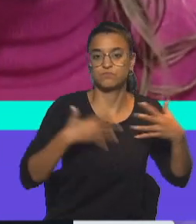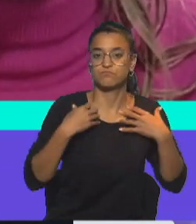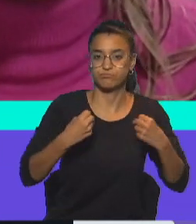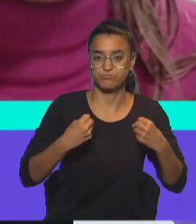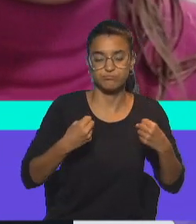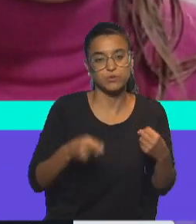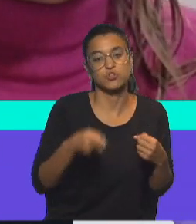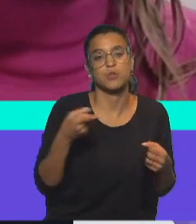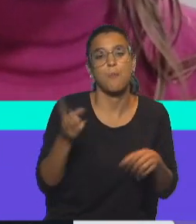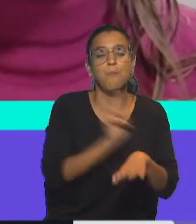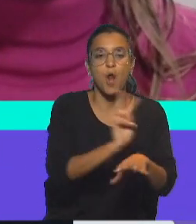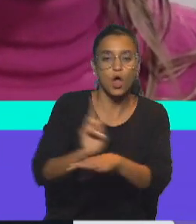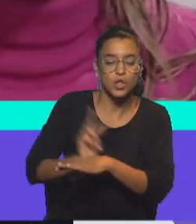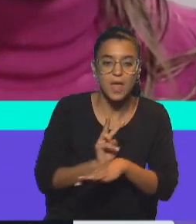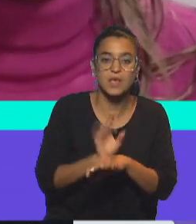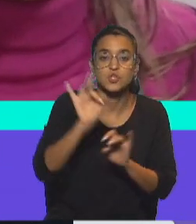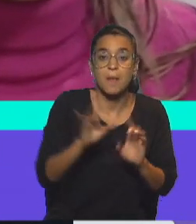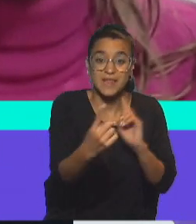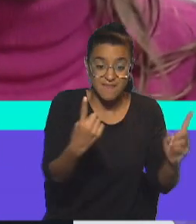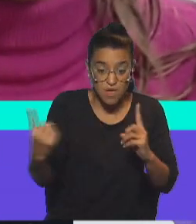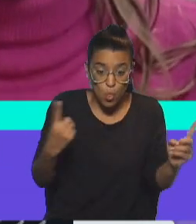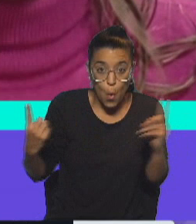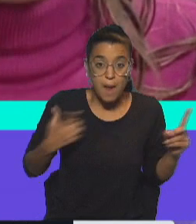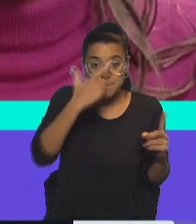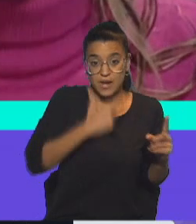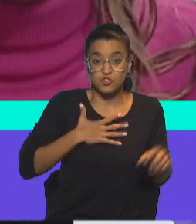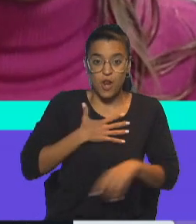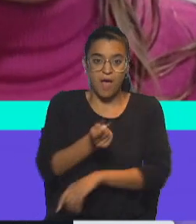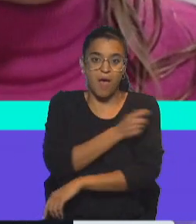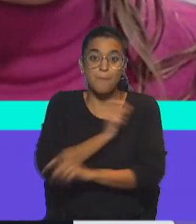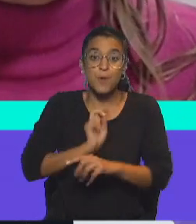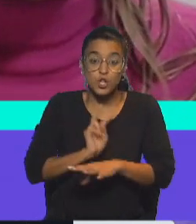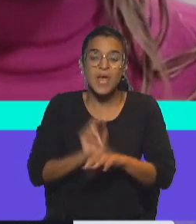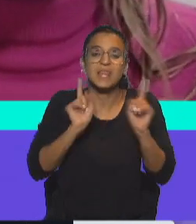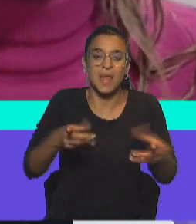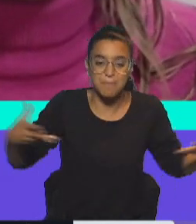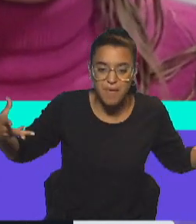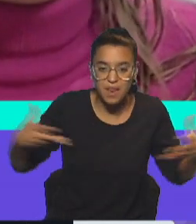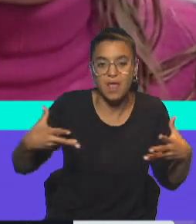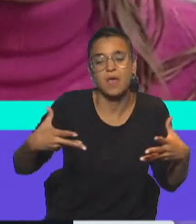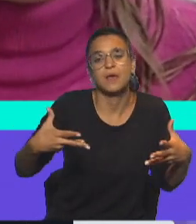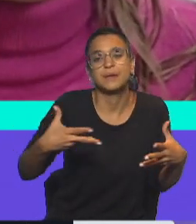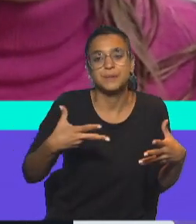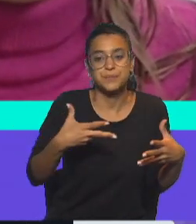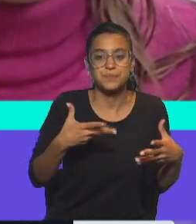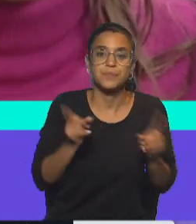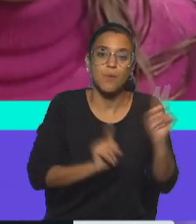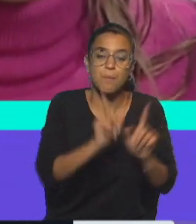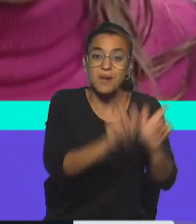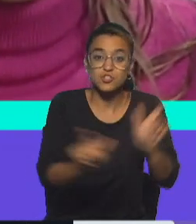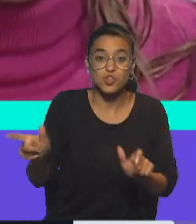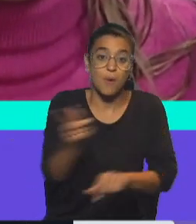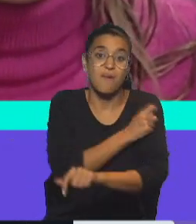que permite proteger no solo individualmente a la persona que recibió la vacuna, sino también digamos, aquellos que no